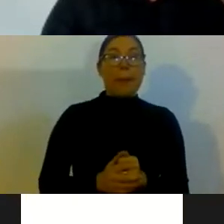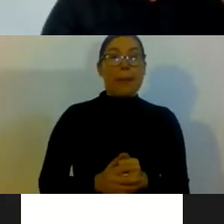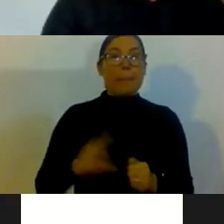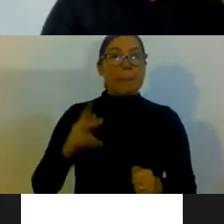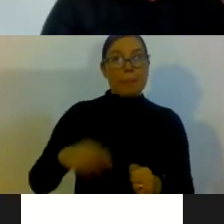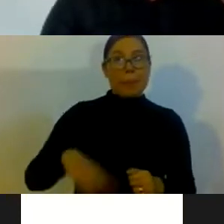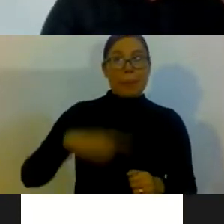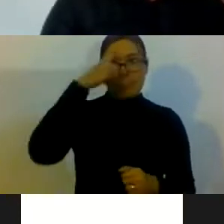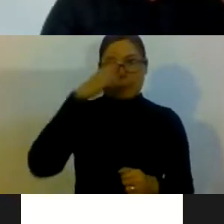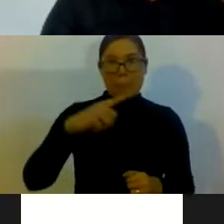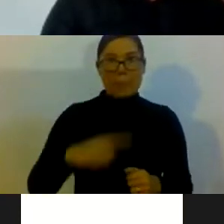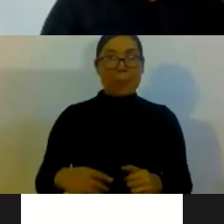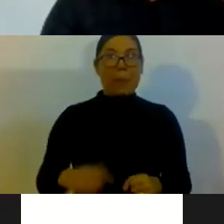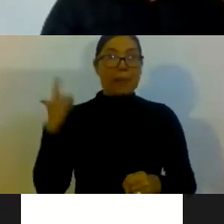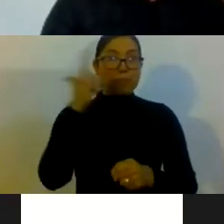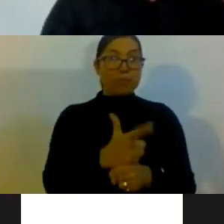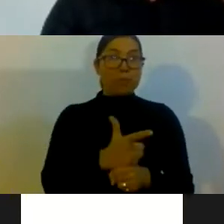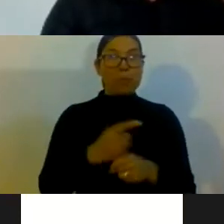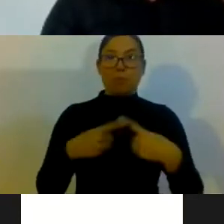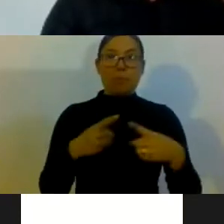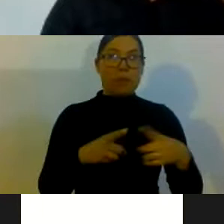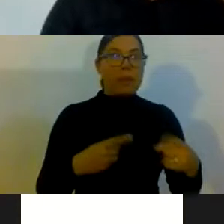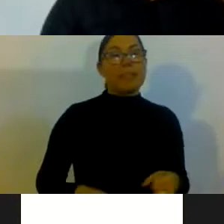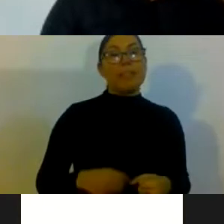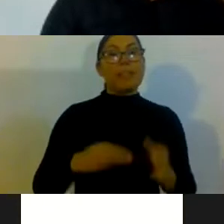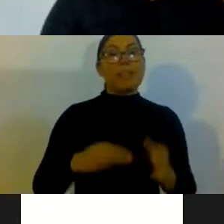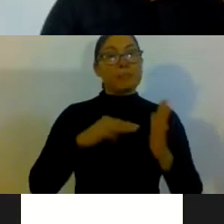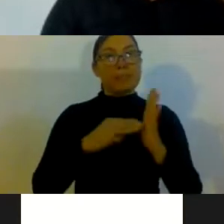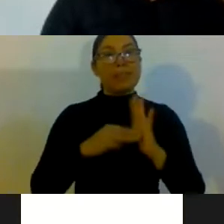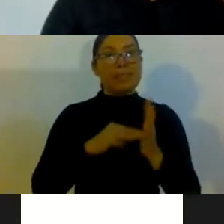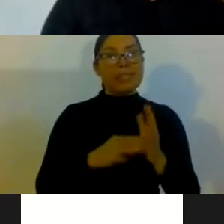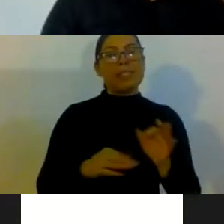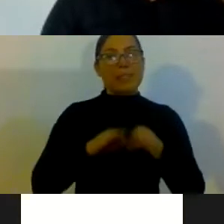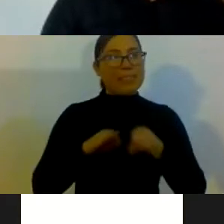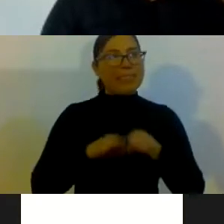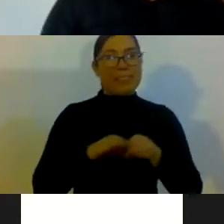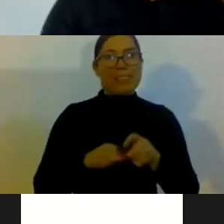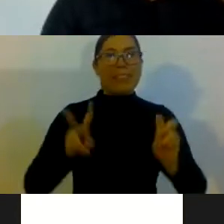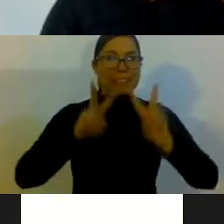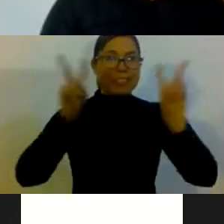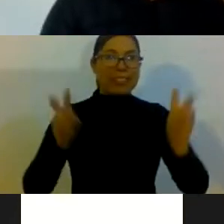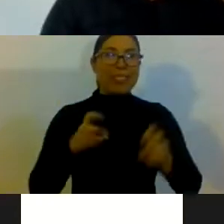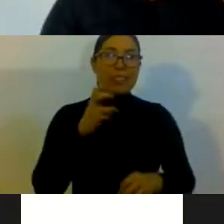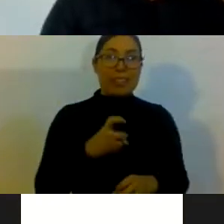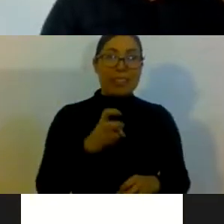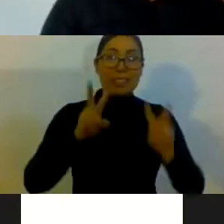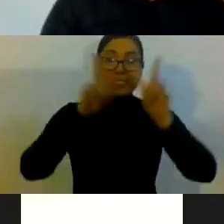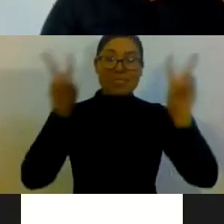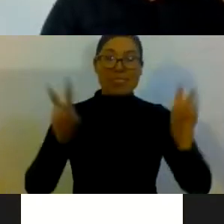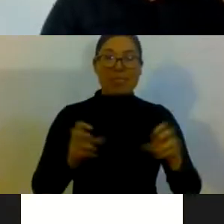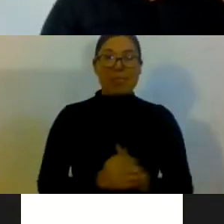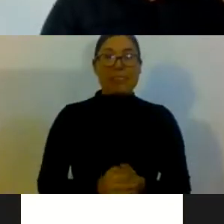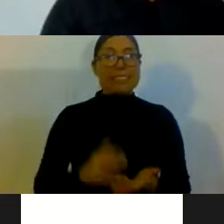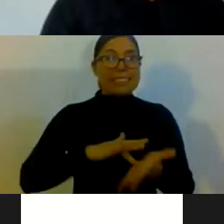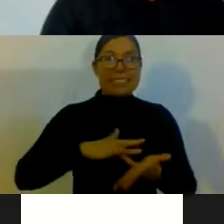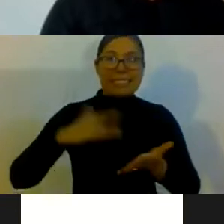nos sigan acompañando a través de las redes digitales del DIF estatal. Agradecer mucho la compañía de ustedes, agradecerles muchísimo